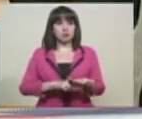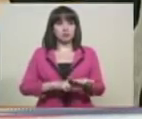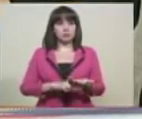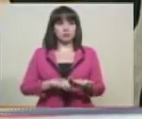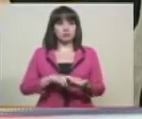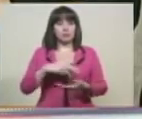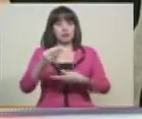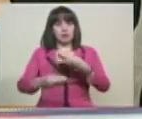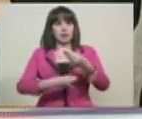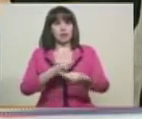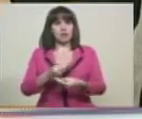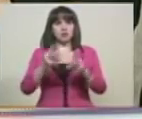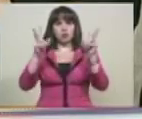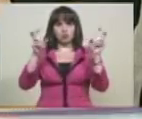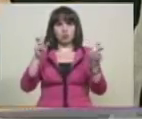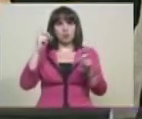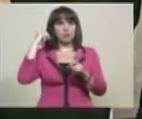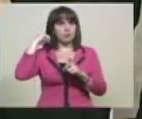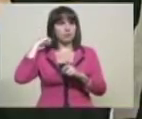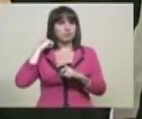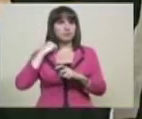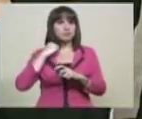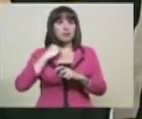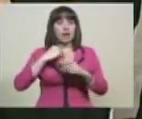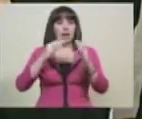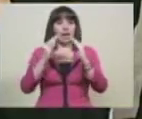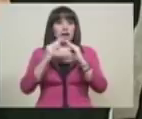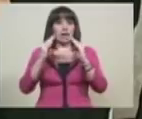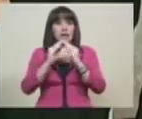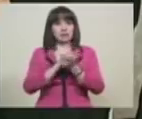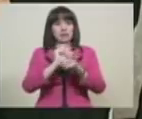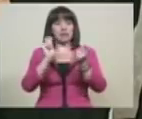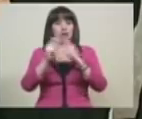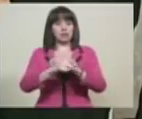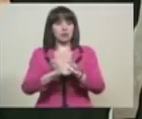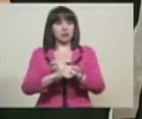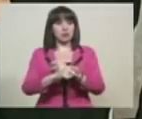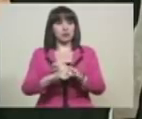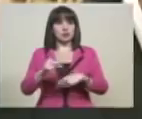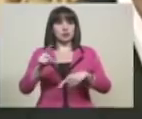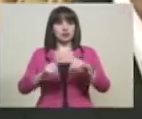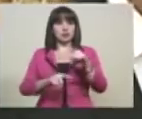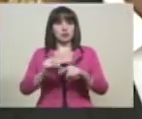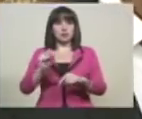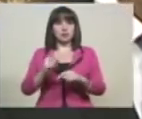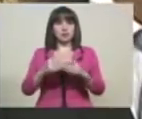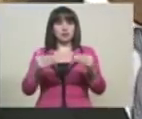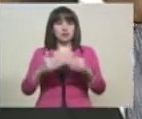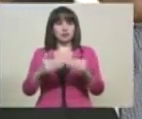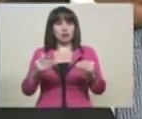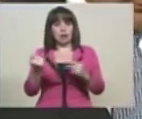y creado las casas de cambio y los agentes de cambio.